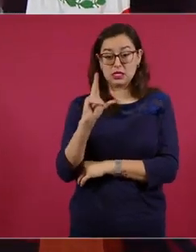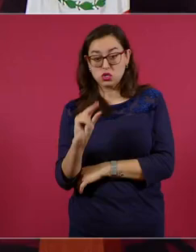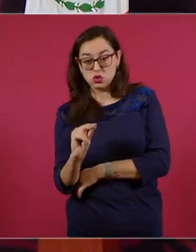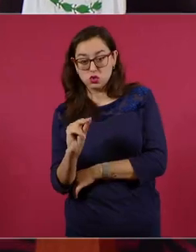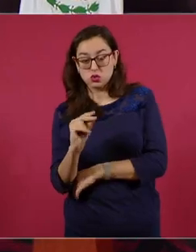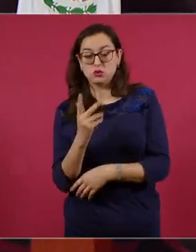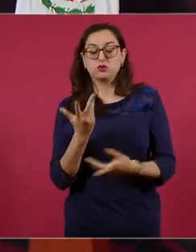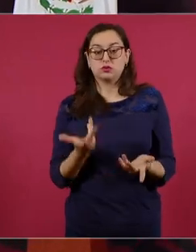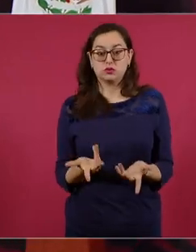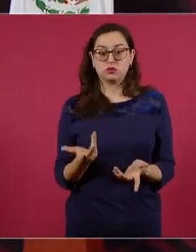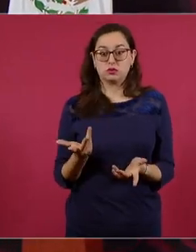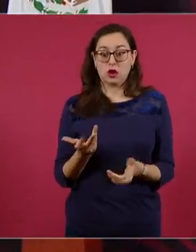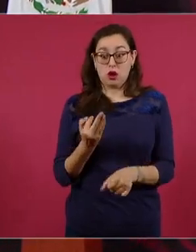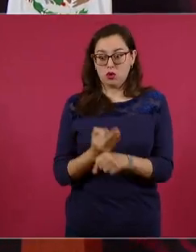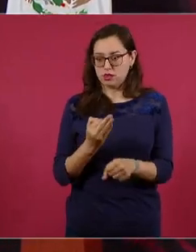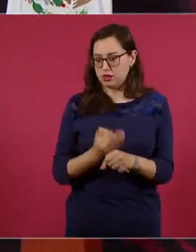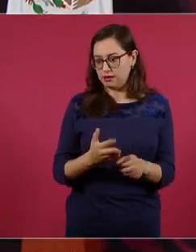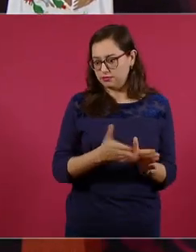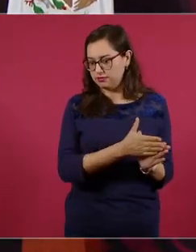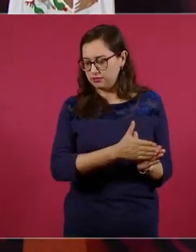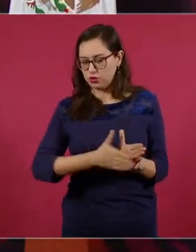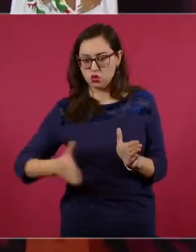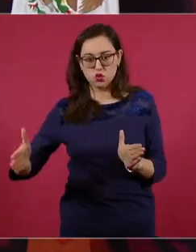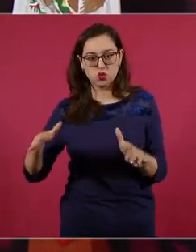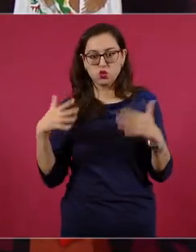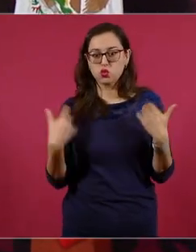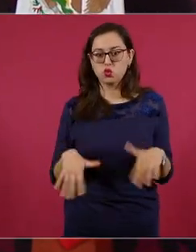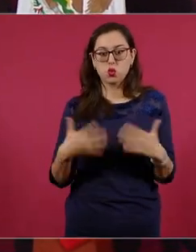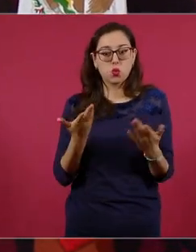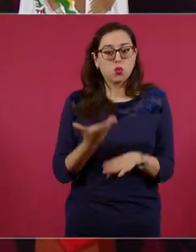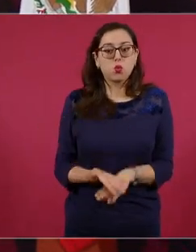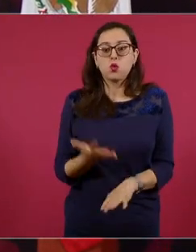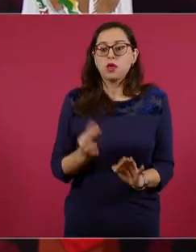Este es un paso importantísimo